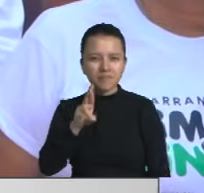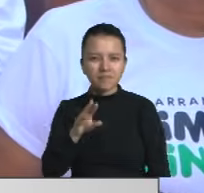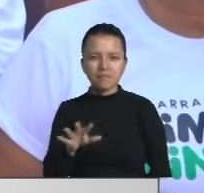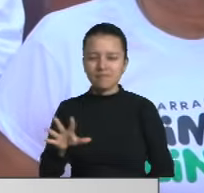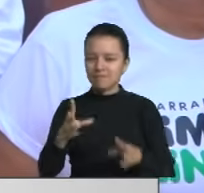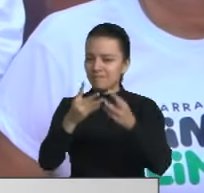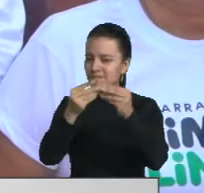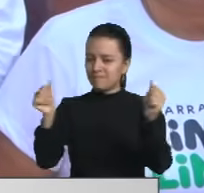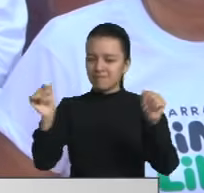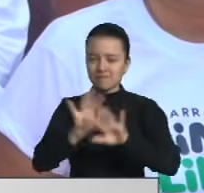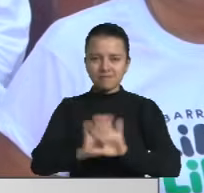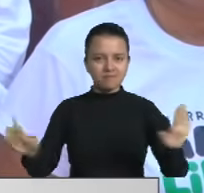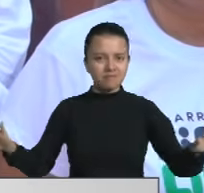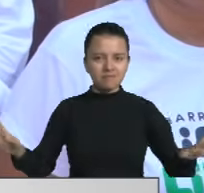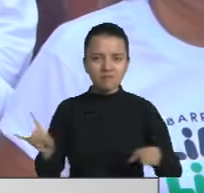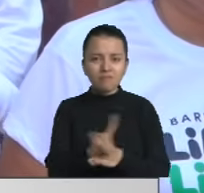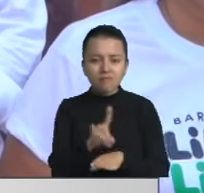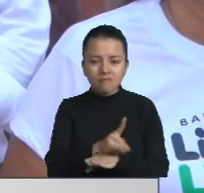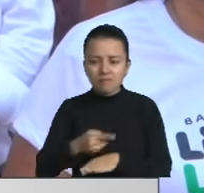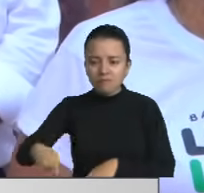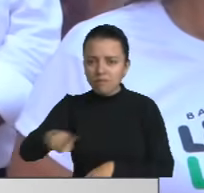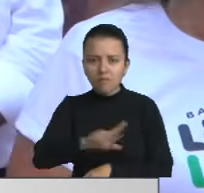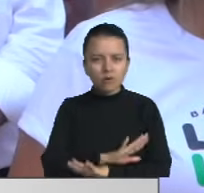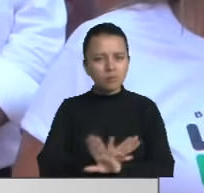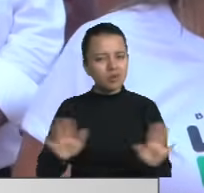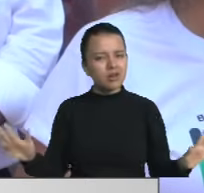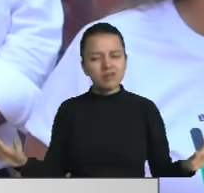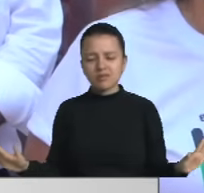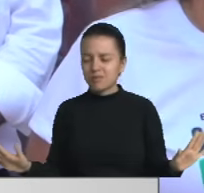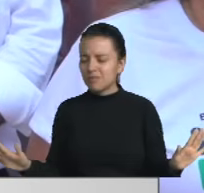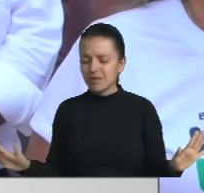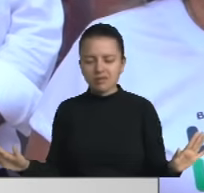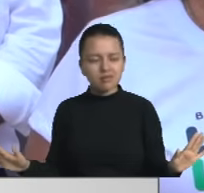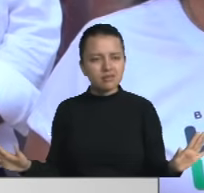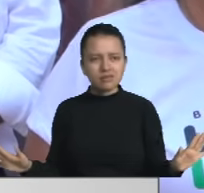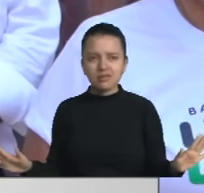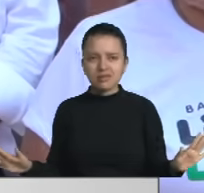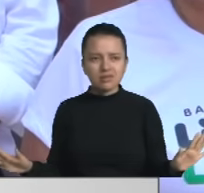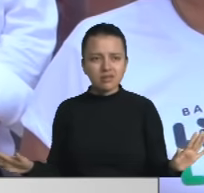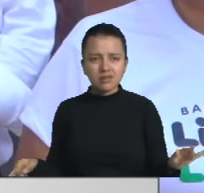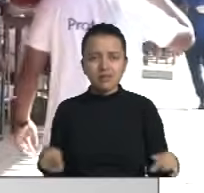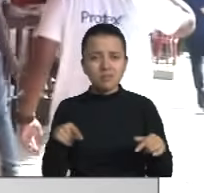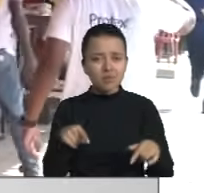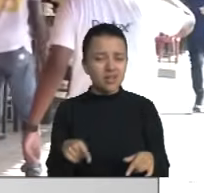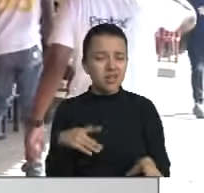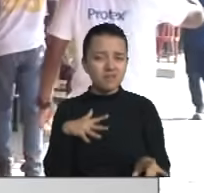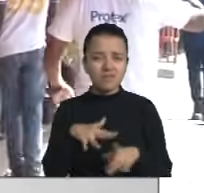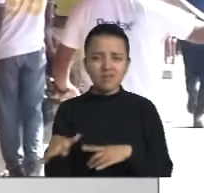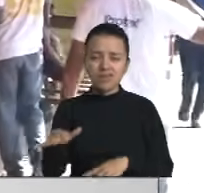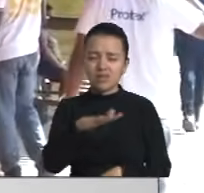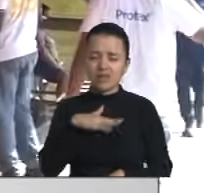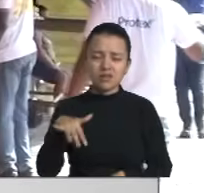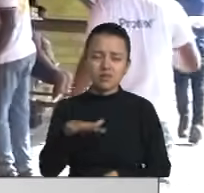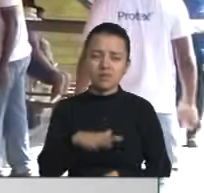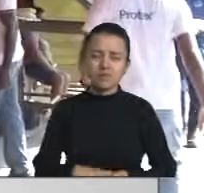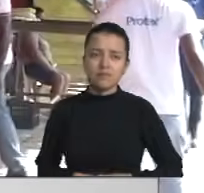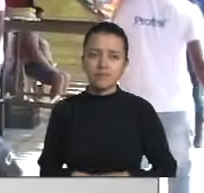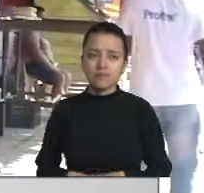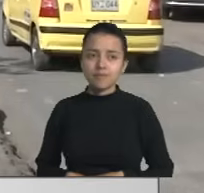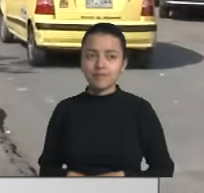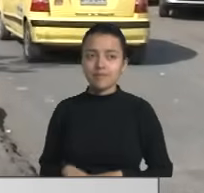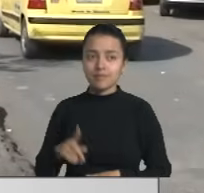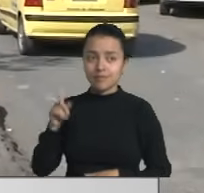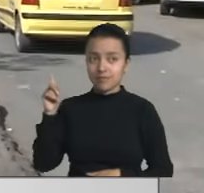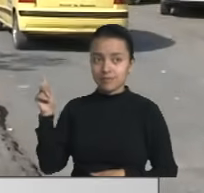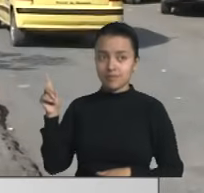barranquillero, del medio ambiente barranquillero, porque lo acaba, porque no es un material renovable. Por 5 unidades de portacomidas grandes te dan